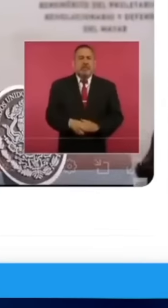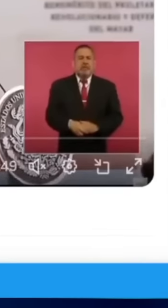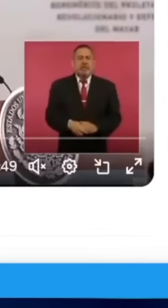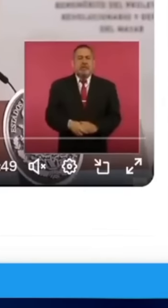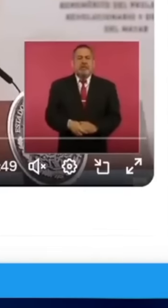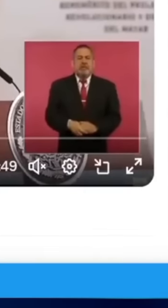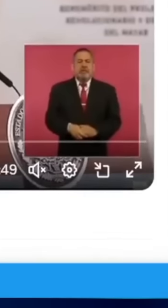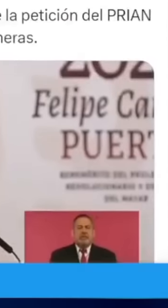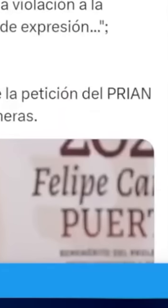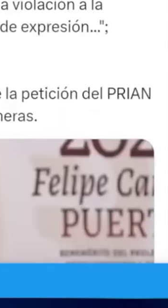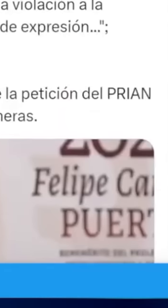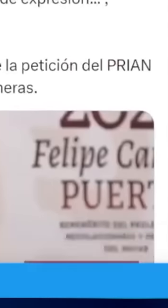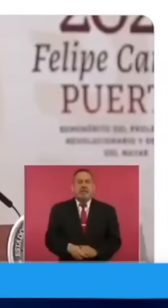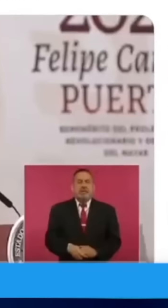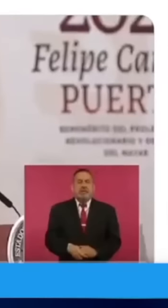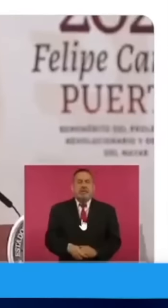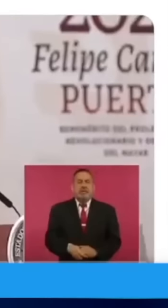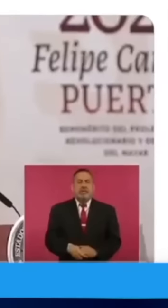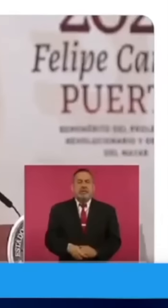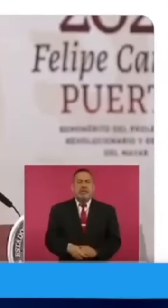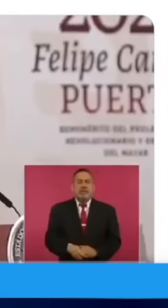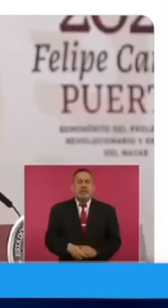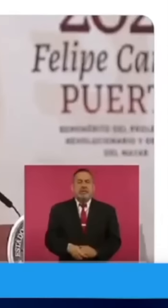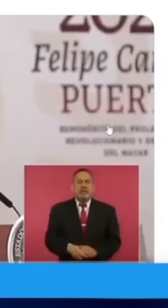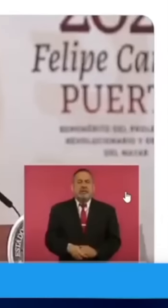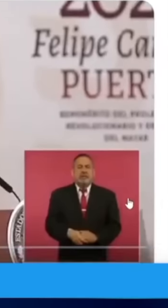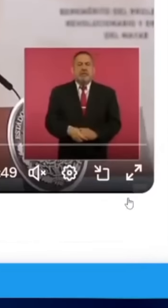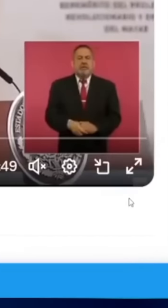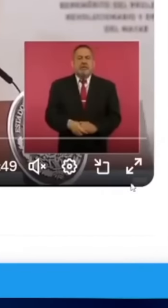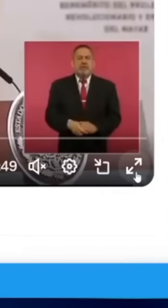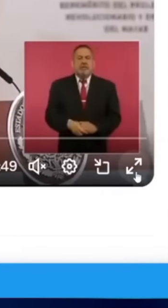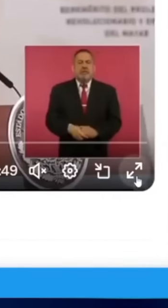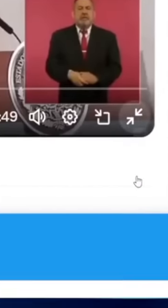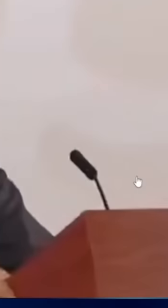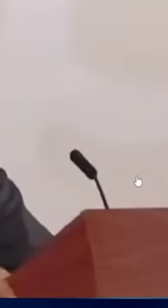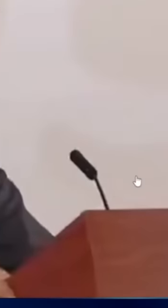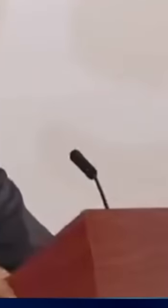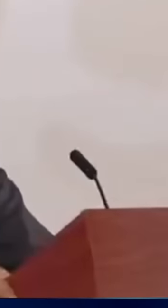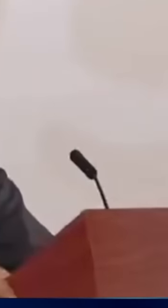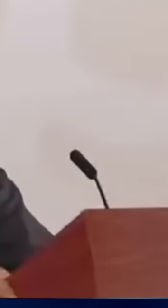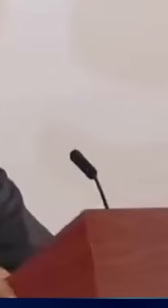situación. Y bueno, por si esto no fuese suficiente,